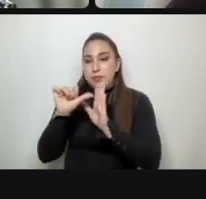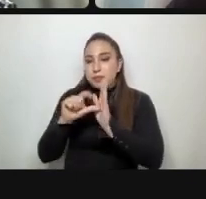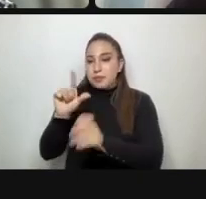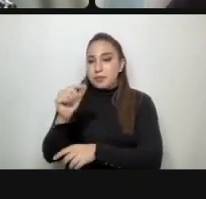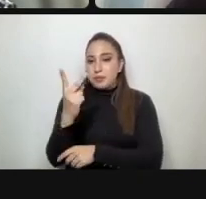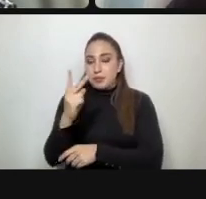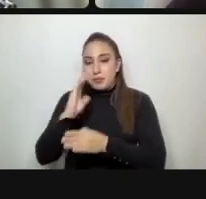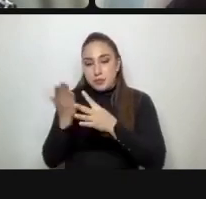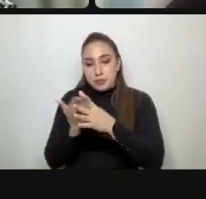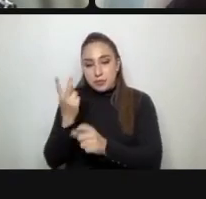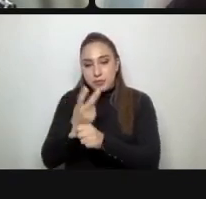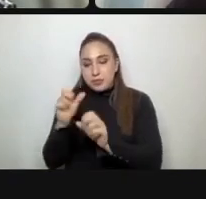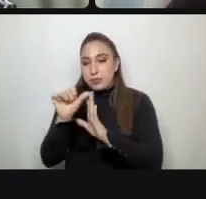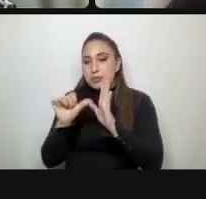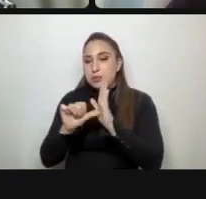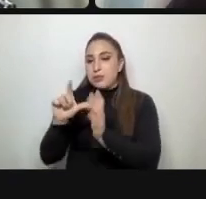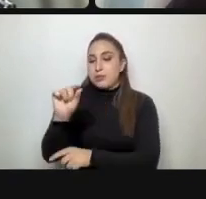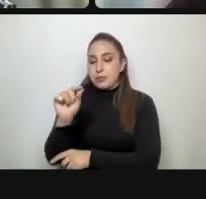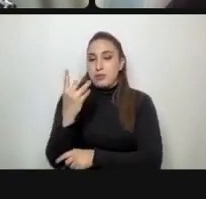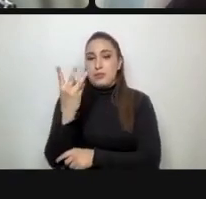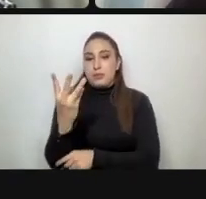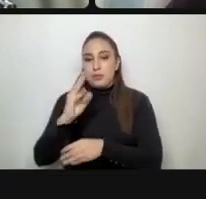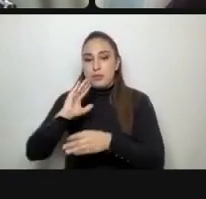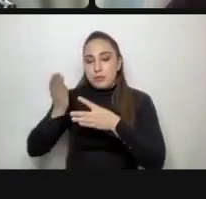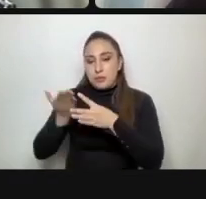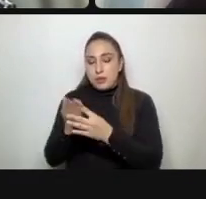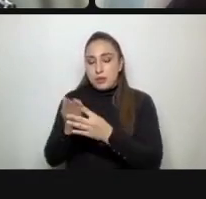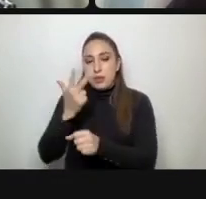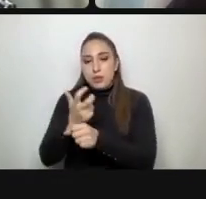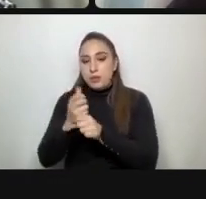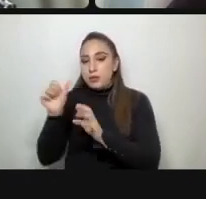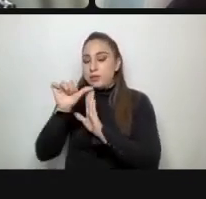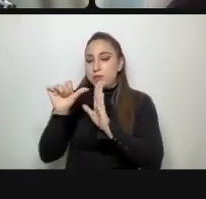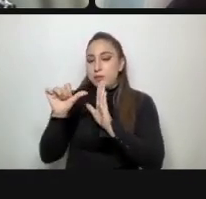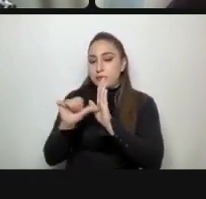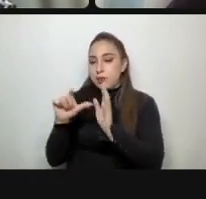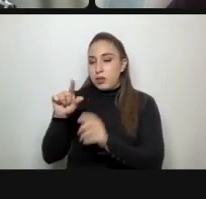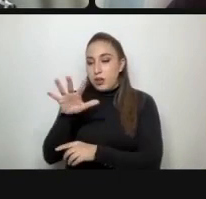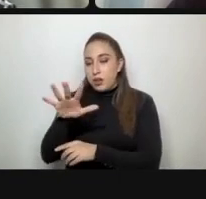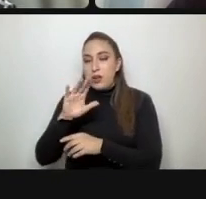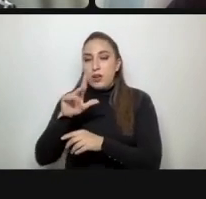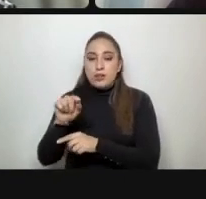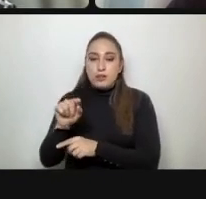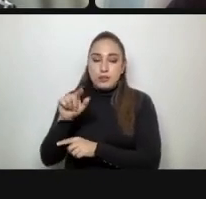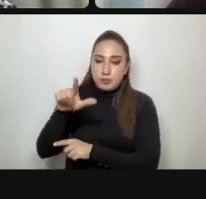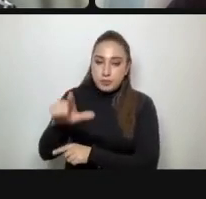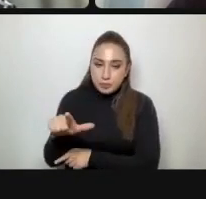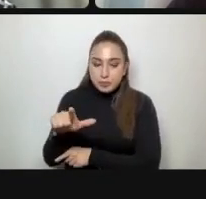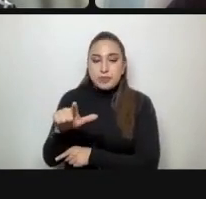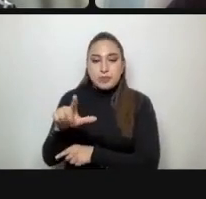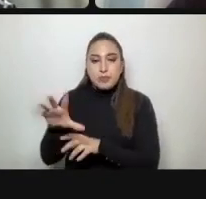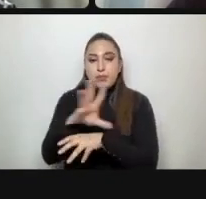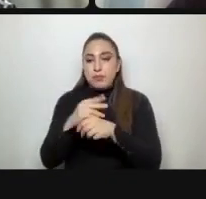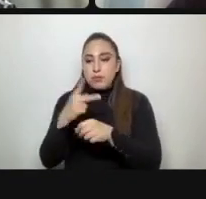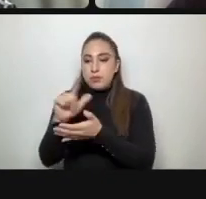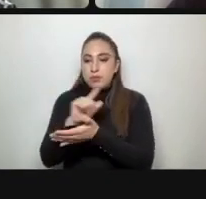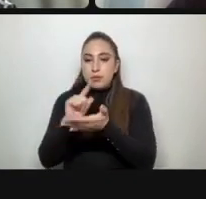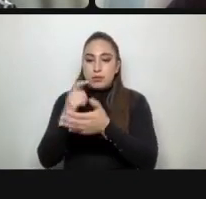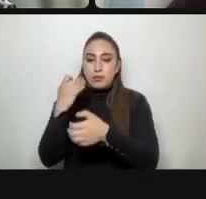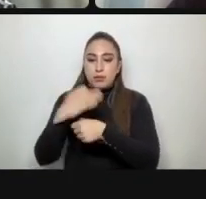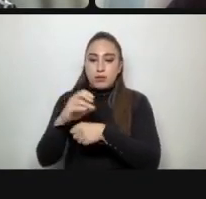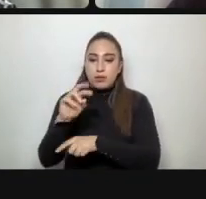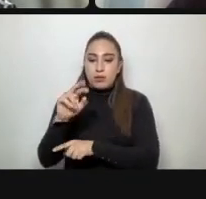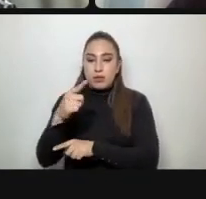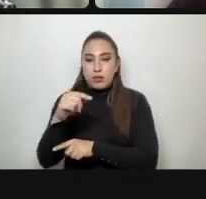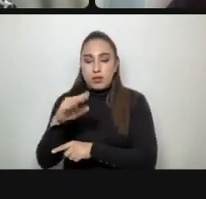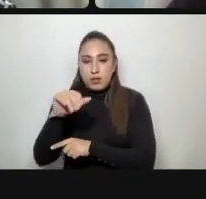fracción segunda, 74, fracción octava, 75, 77 de la Ley Orgánica del Congreso de la